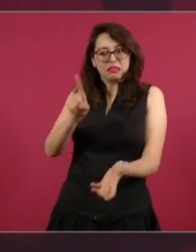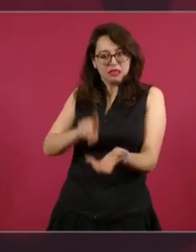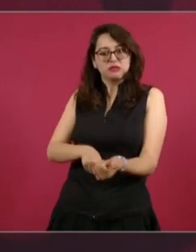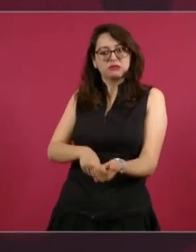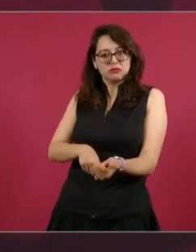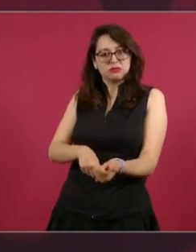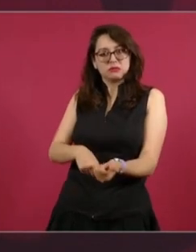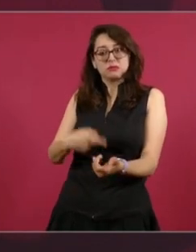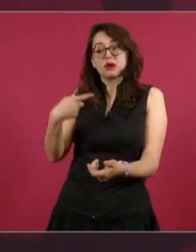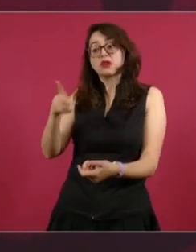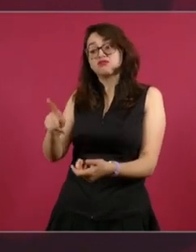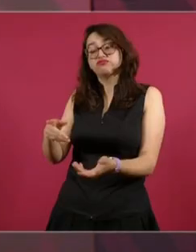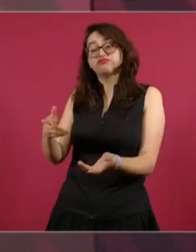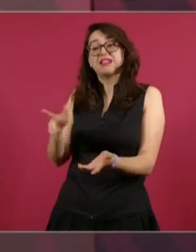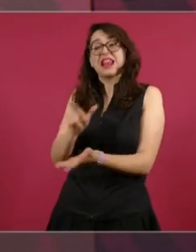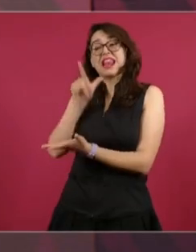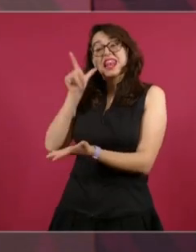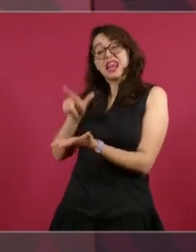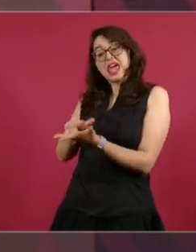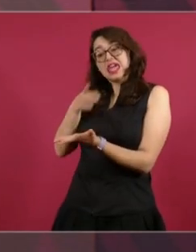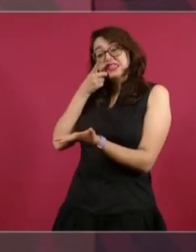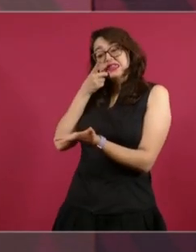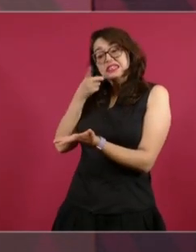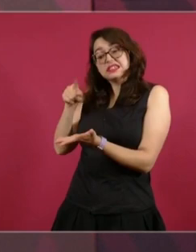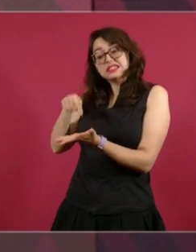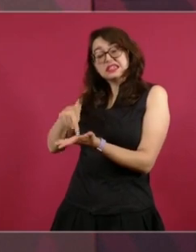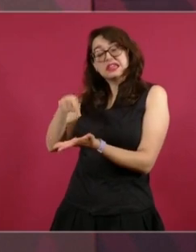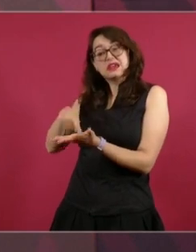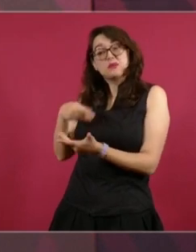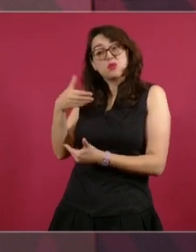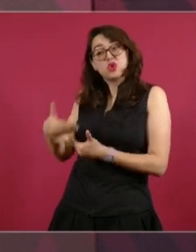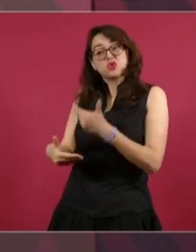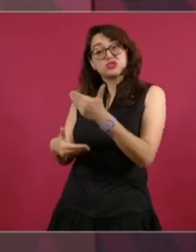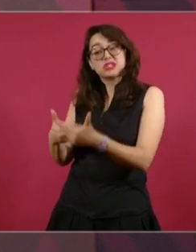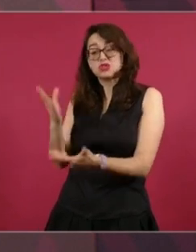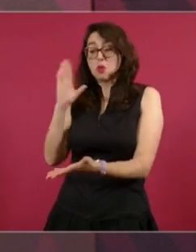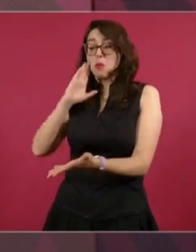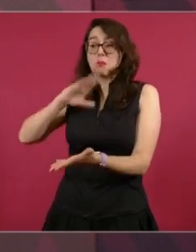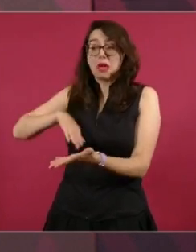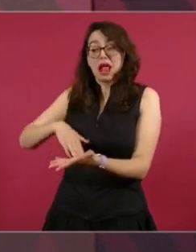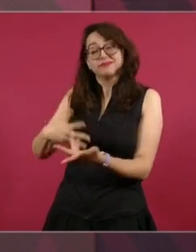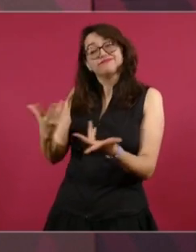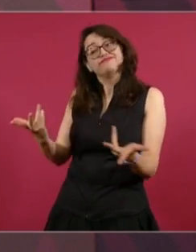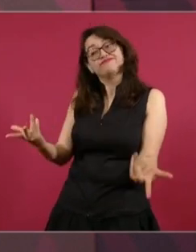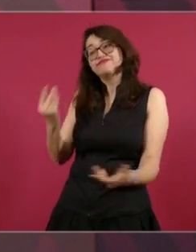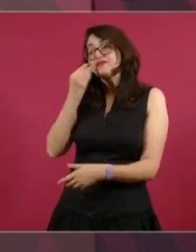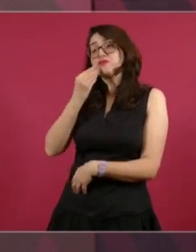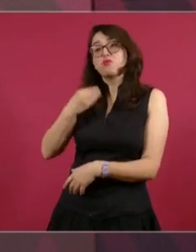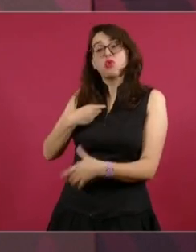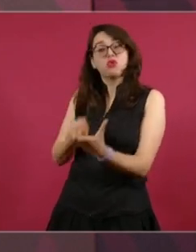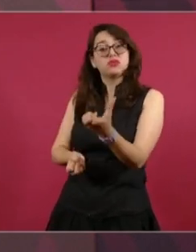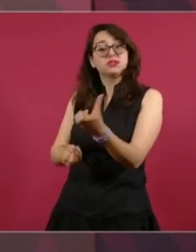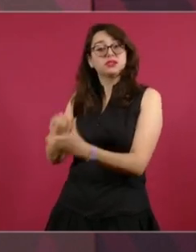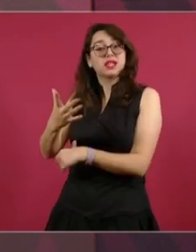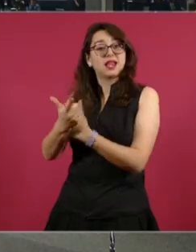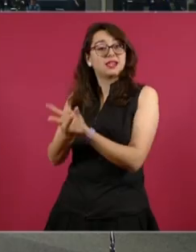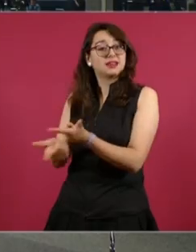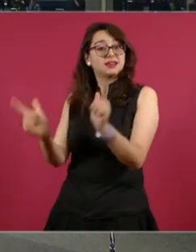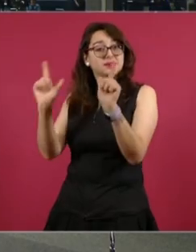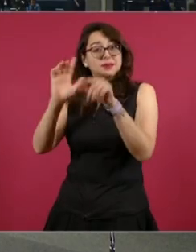No pusiste bien el domicilio, no pusiste bien la hora.